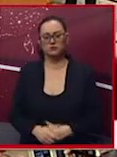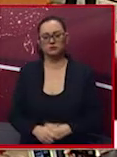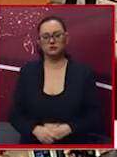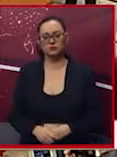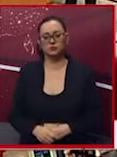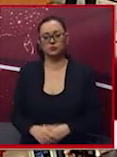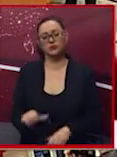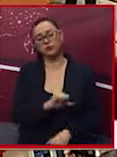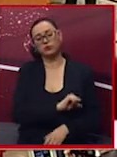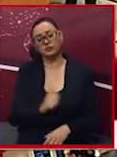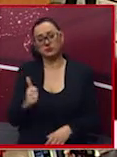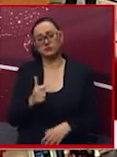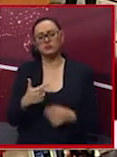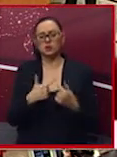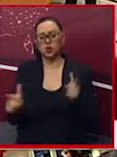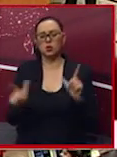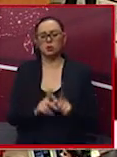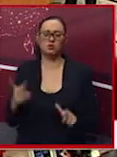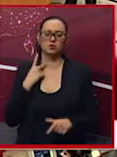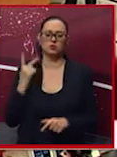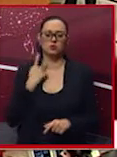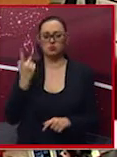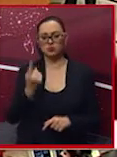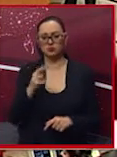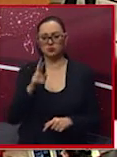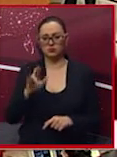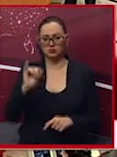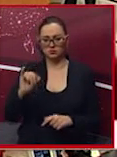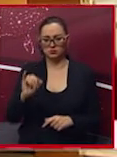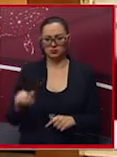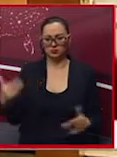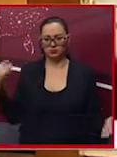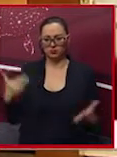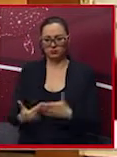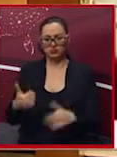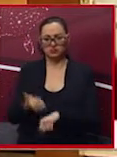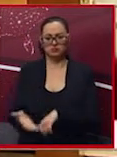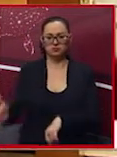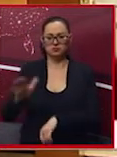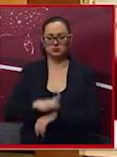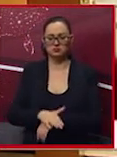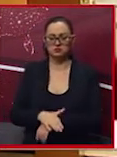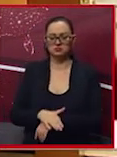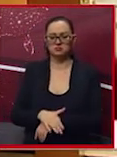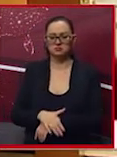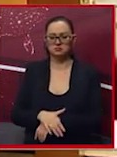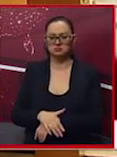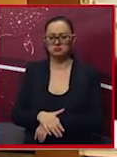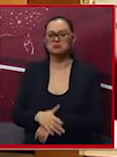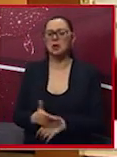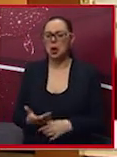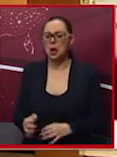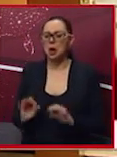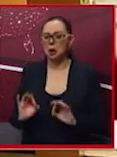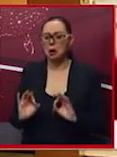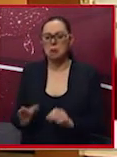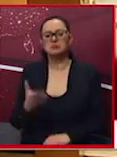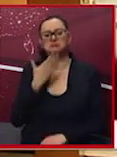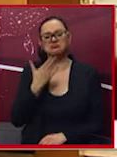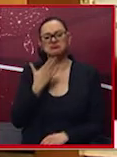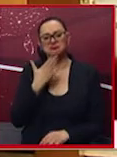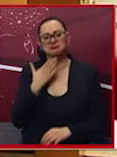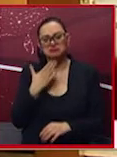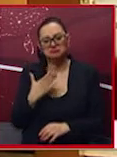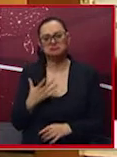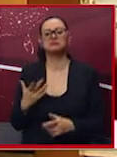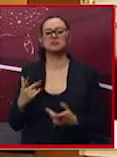Bueno, posteriormente la fracción del PRI aseguró que en la administración actual terminó con finanzas sanas, implica la confianza